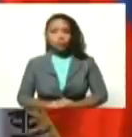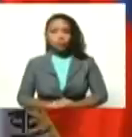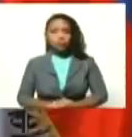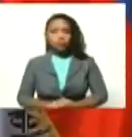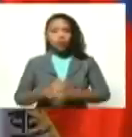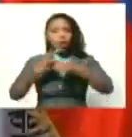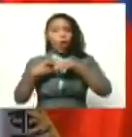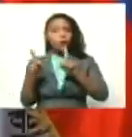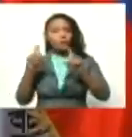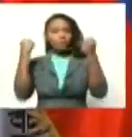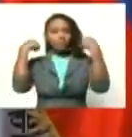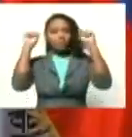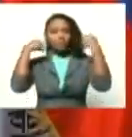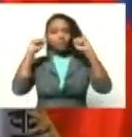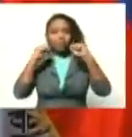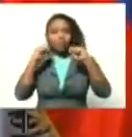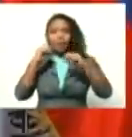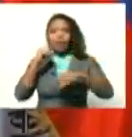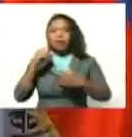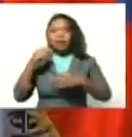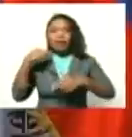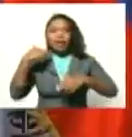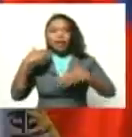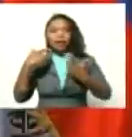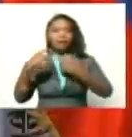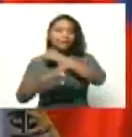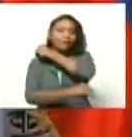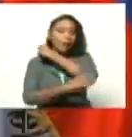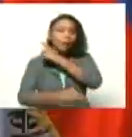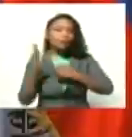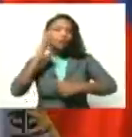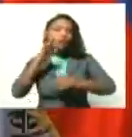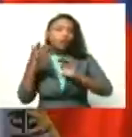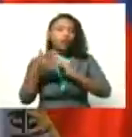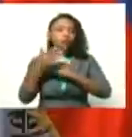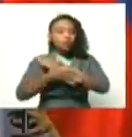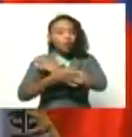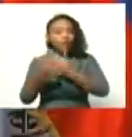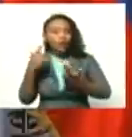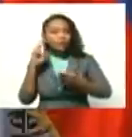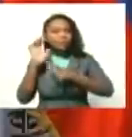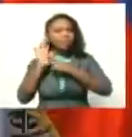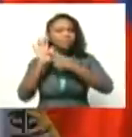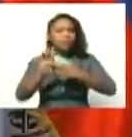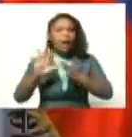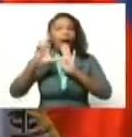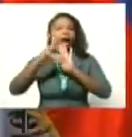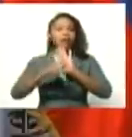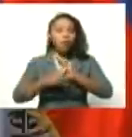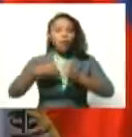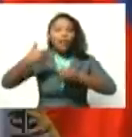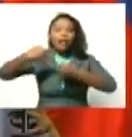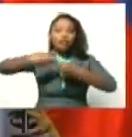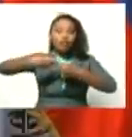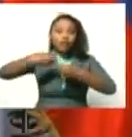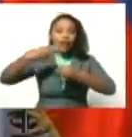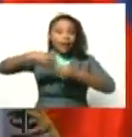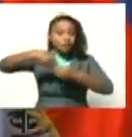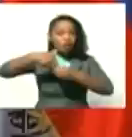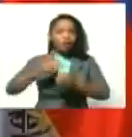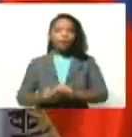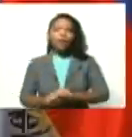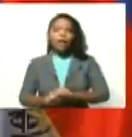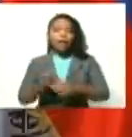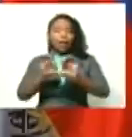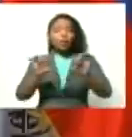Otra de las prácticas delictivas que han sido descubiertas se refiere al robo de combustible desde